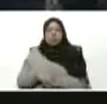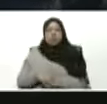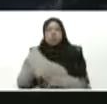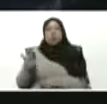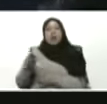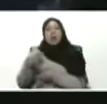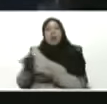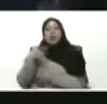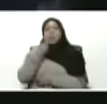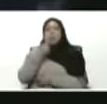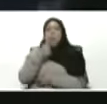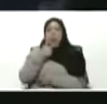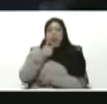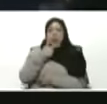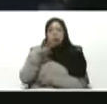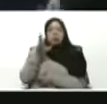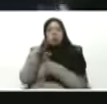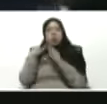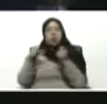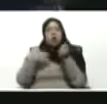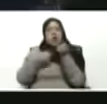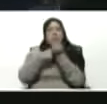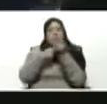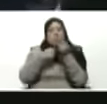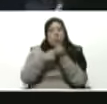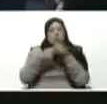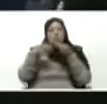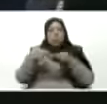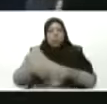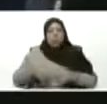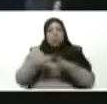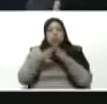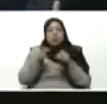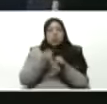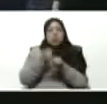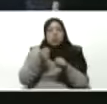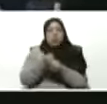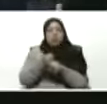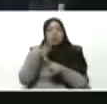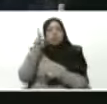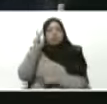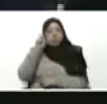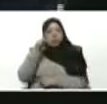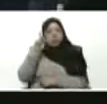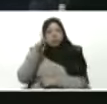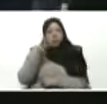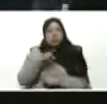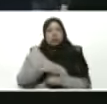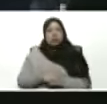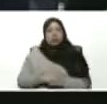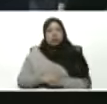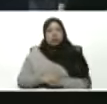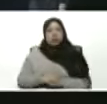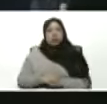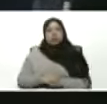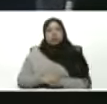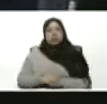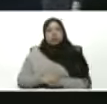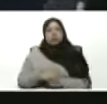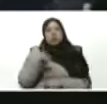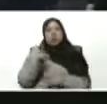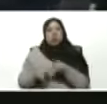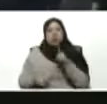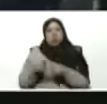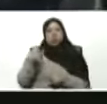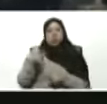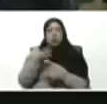afinadito. Todo el apoyo para que ustedes se fortalezcan en su trabajo, profesora. Y ahora vamos a entregar a varias